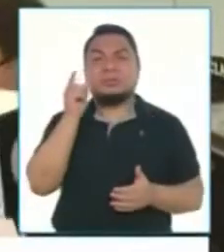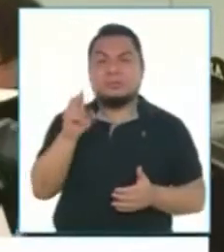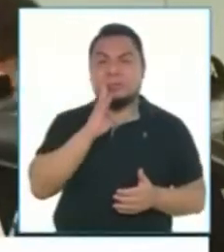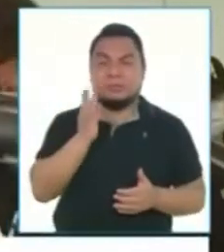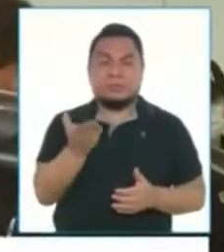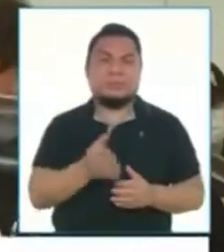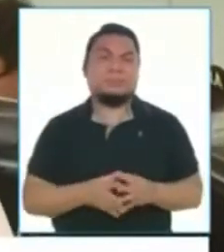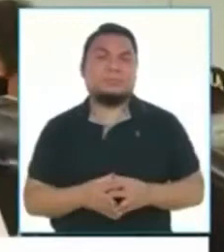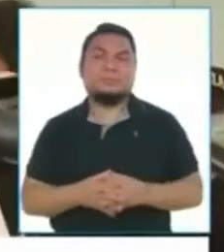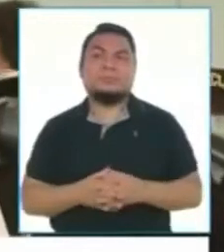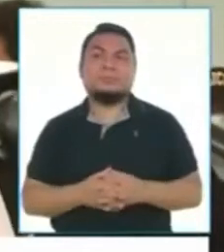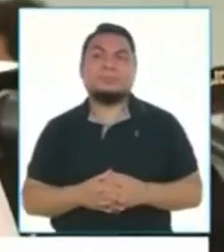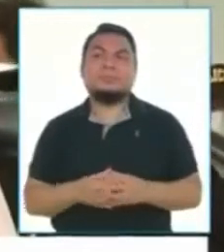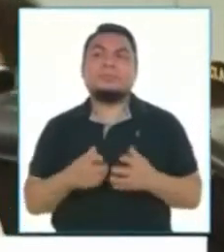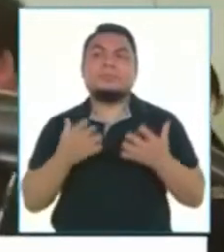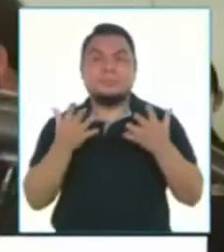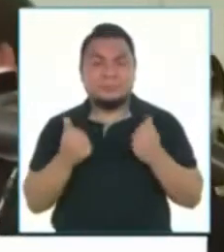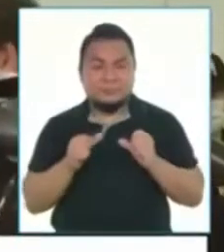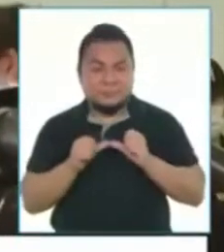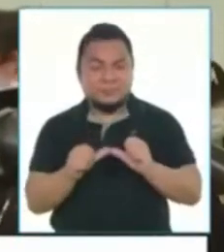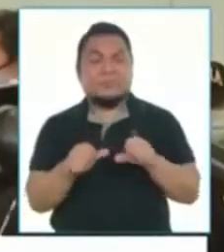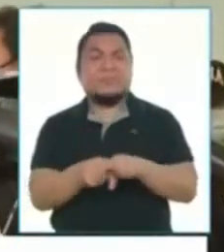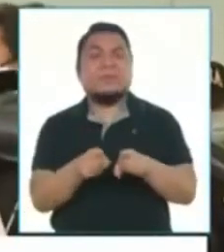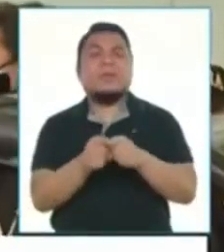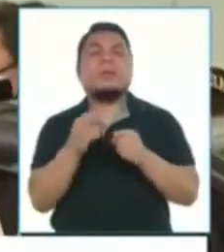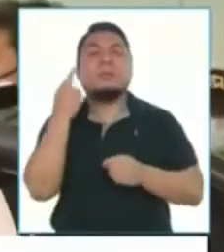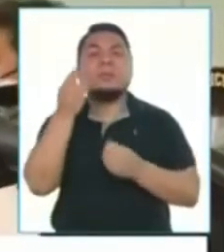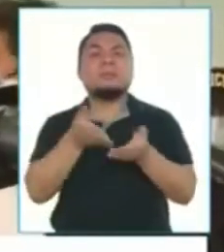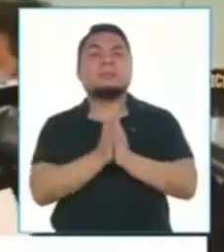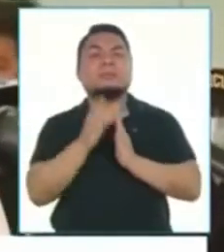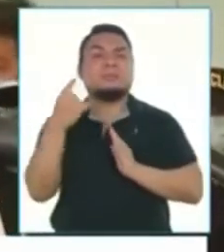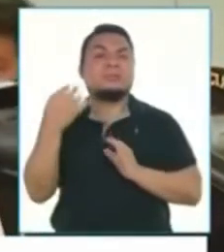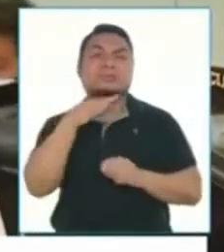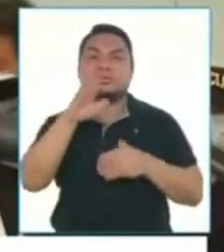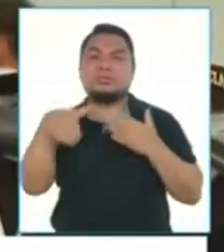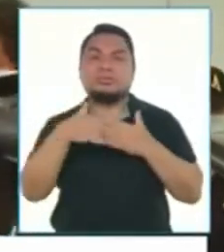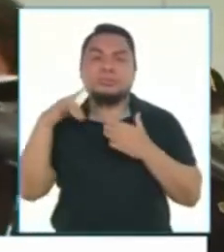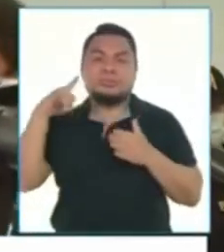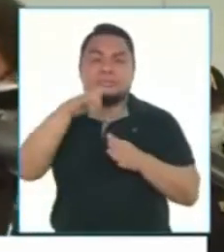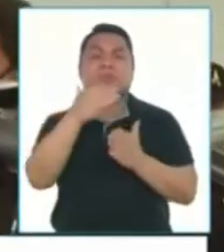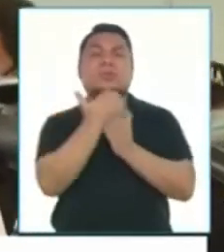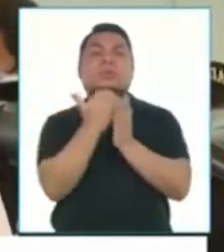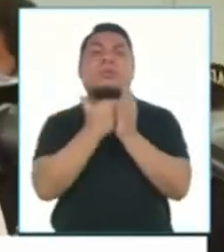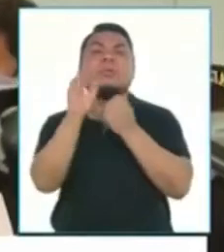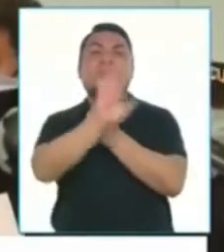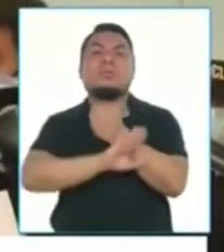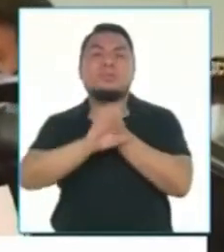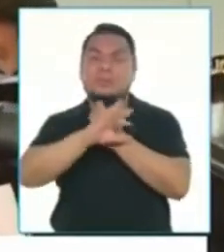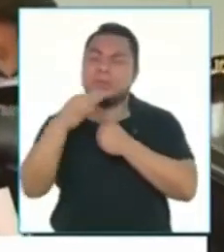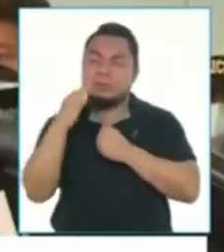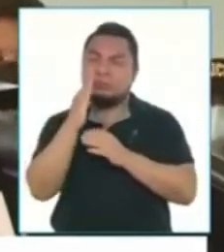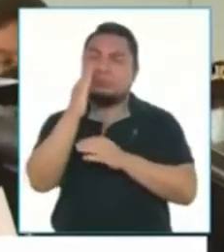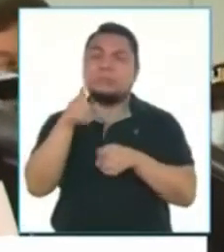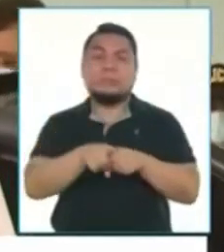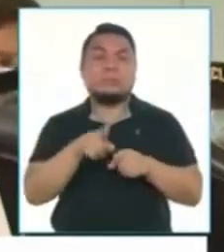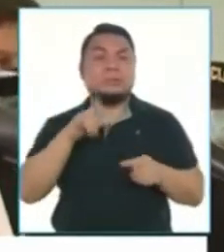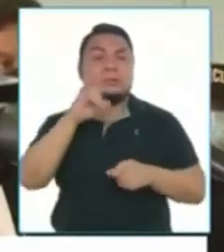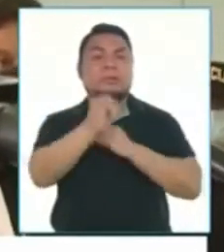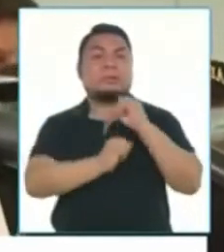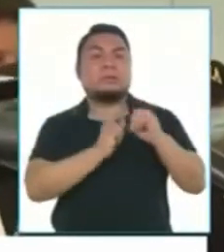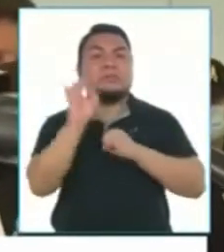sus declaraciones. Y queremos que se mantenga así, por eso siempre pedimos que los viajes sean con todos los protocolos de seguridad, y en el caso de los vuelos